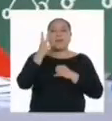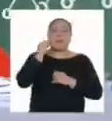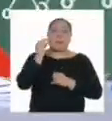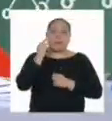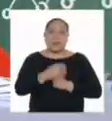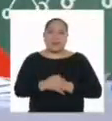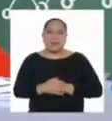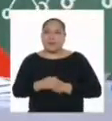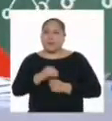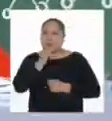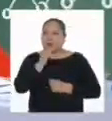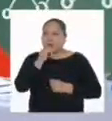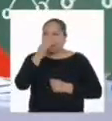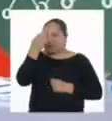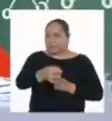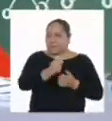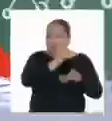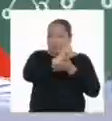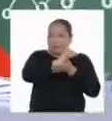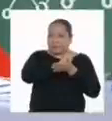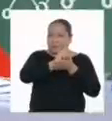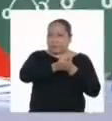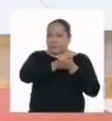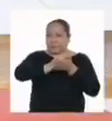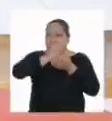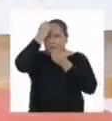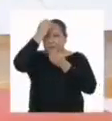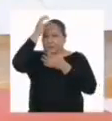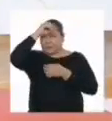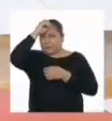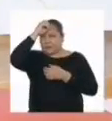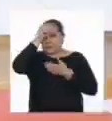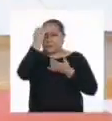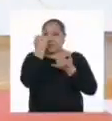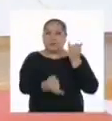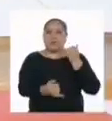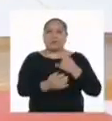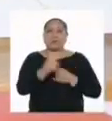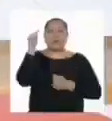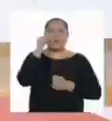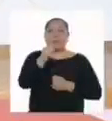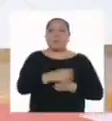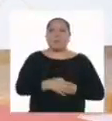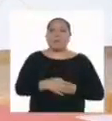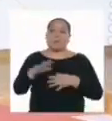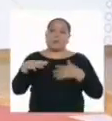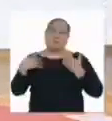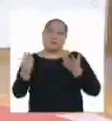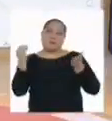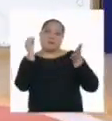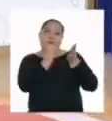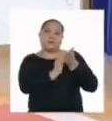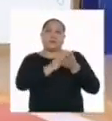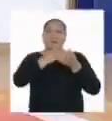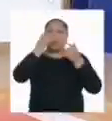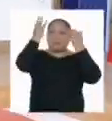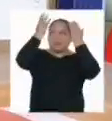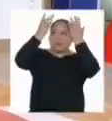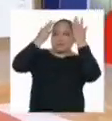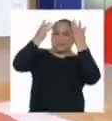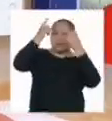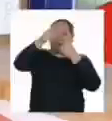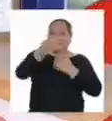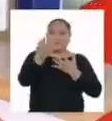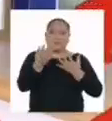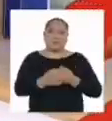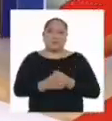Solo nos faltaría realmente redactar nuestras conclusiones. Para esto, pueden ponerse tan creativos